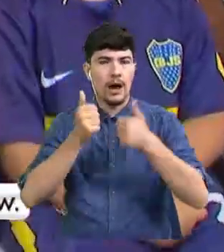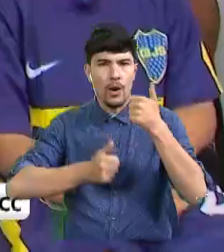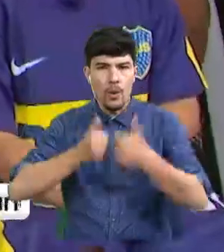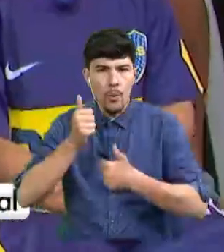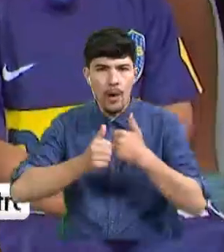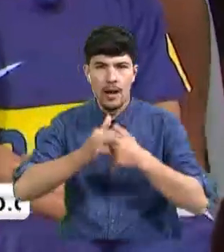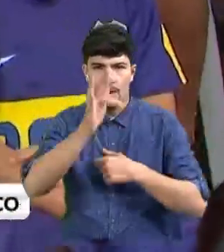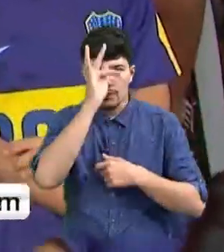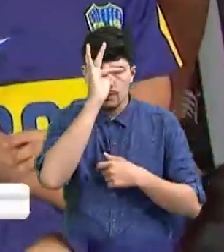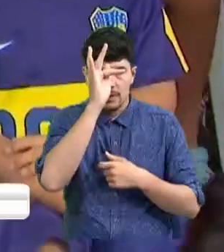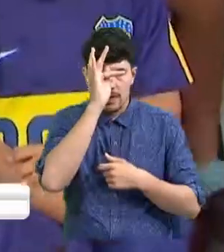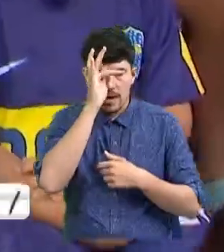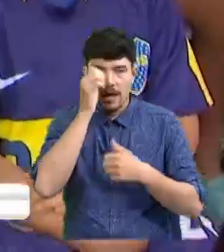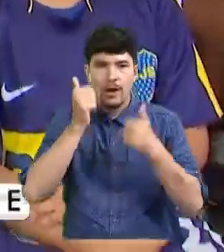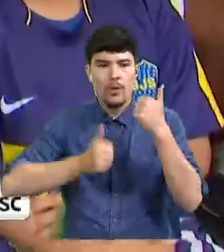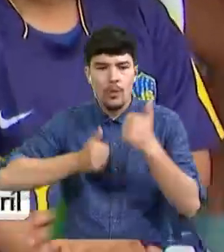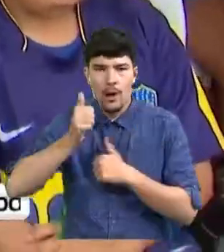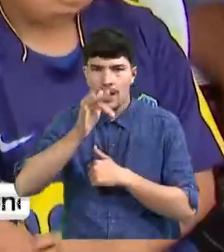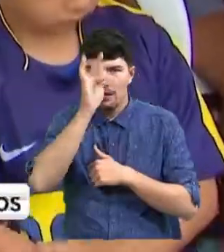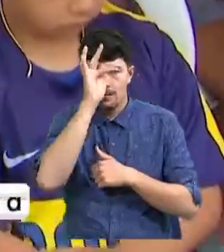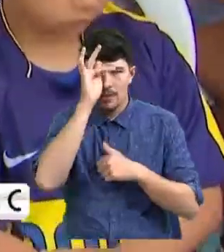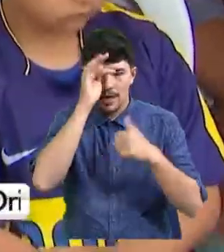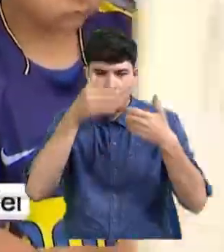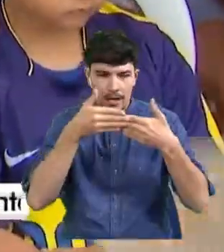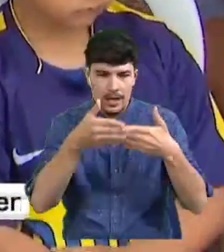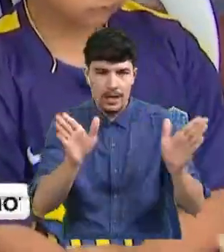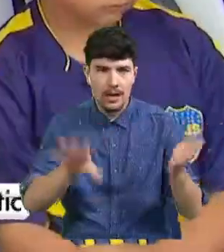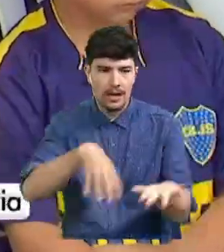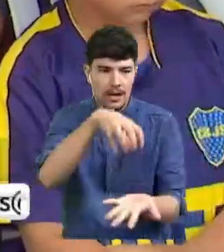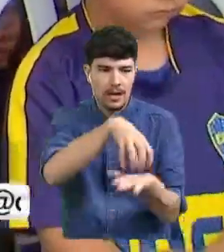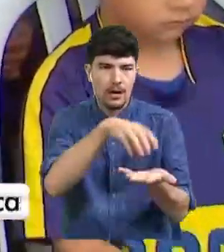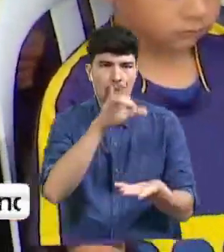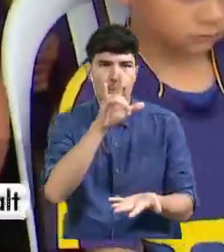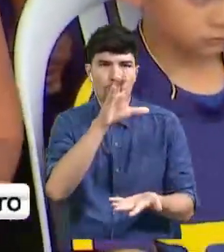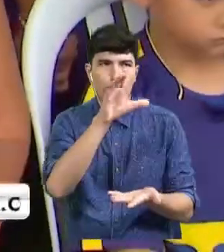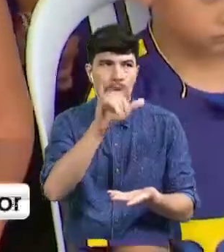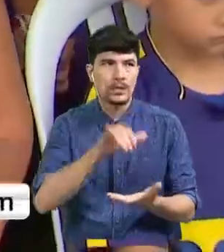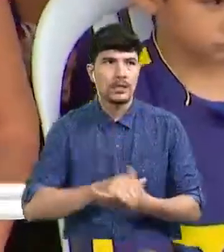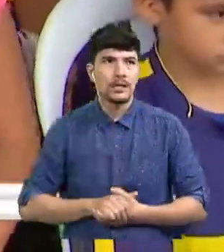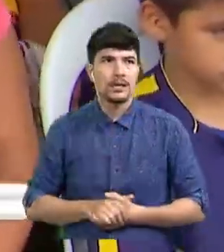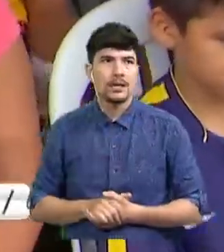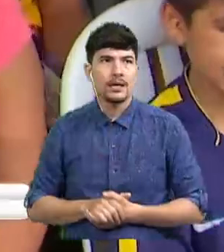el hospital, en cuál hospital se inauguró la unidad de cuidados intensivos?